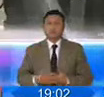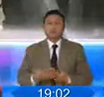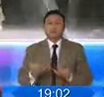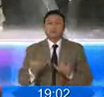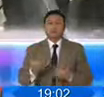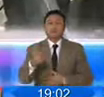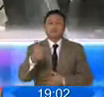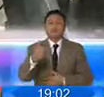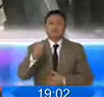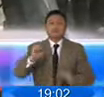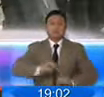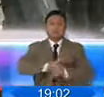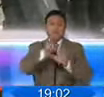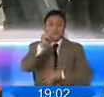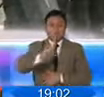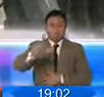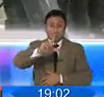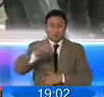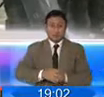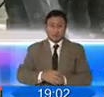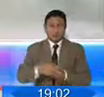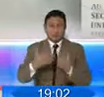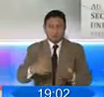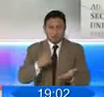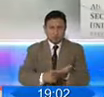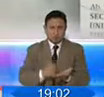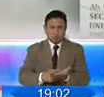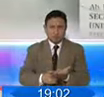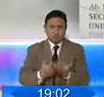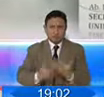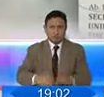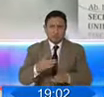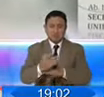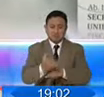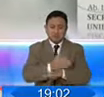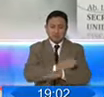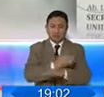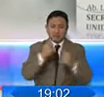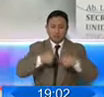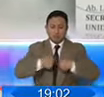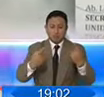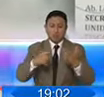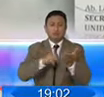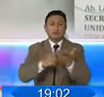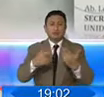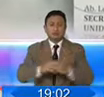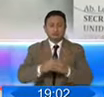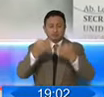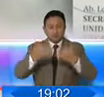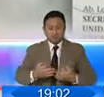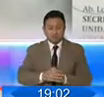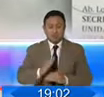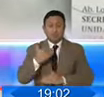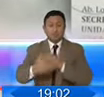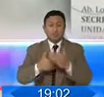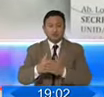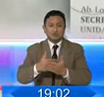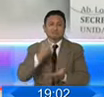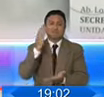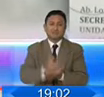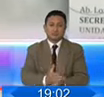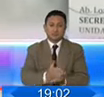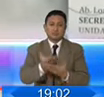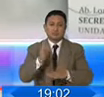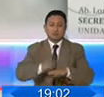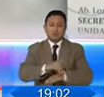mañana de este lunes, pero minutos antes de cumplirse la hora circuló una comunicación de la Fiscalía en la que confirmaban que el proceso se había cancelado,